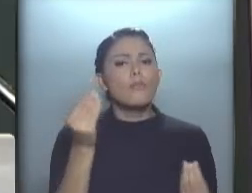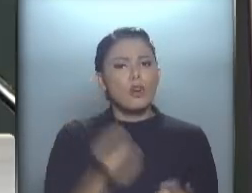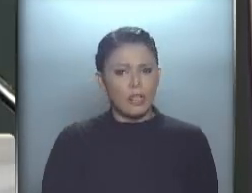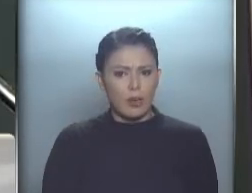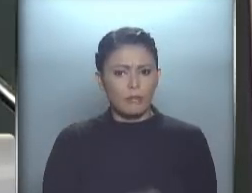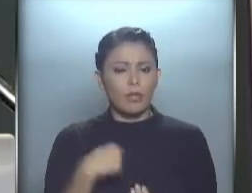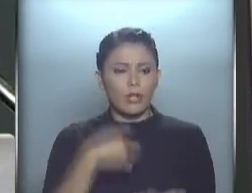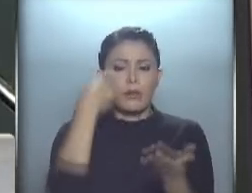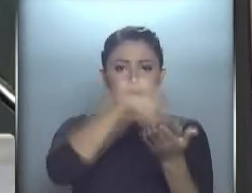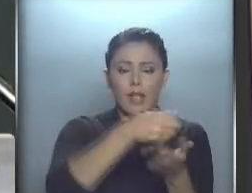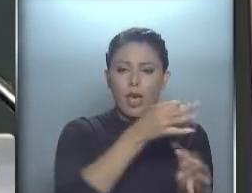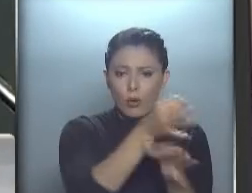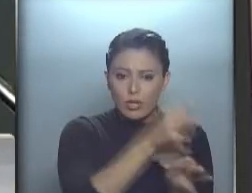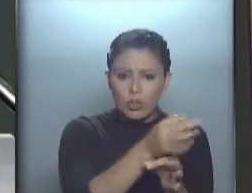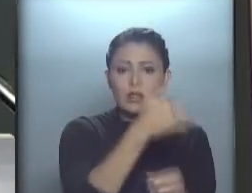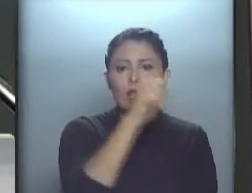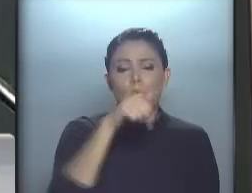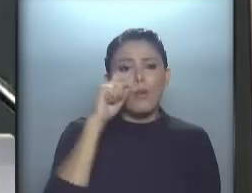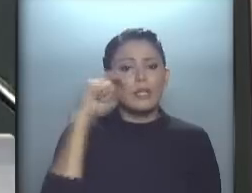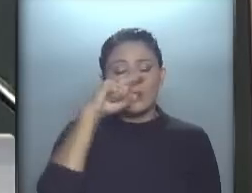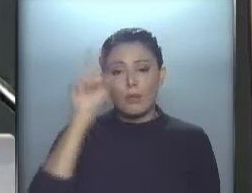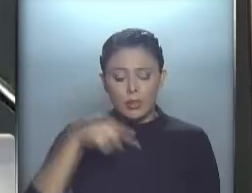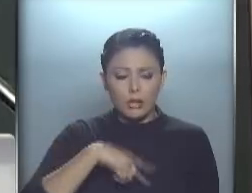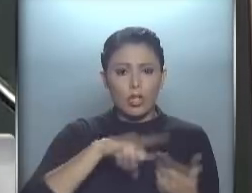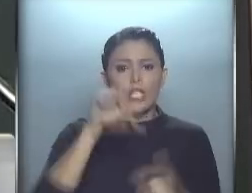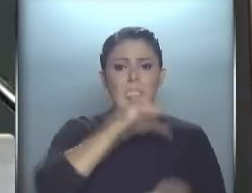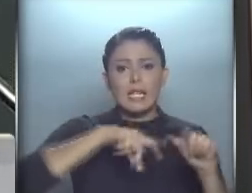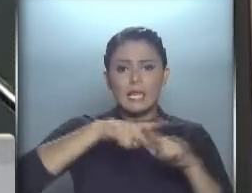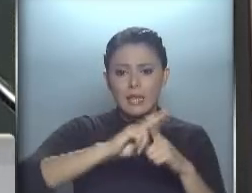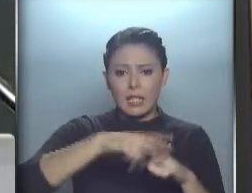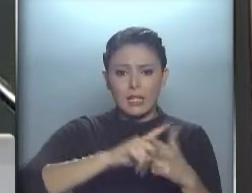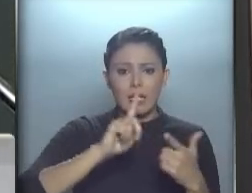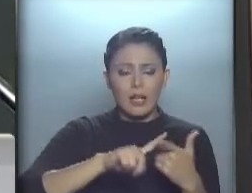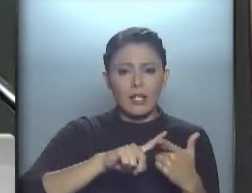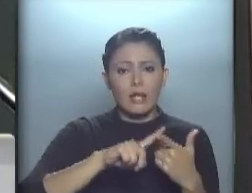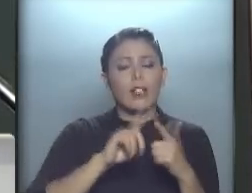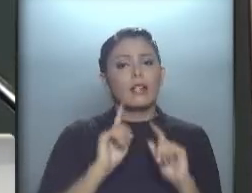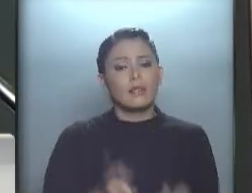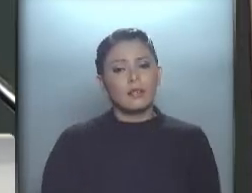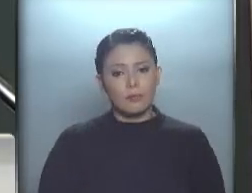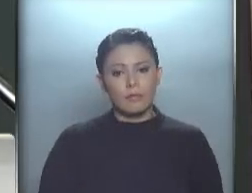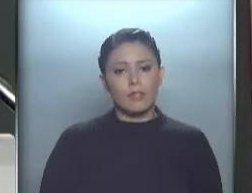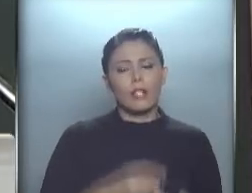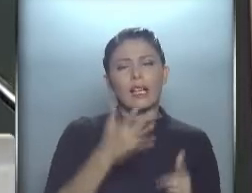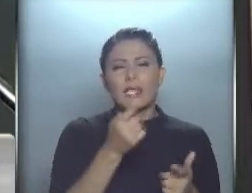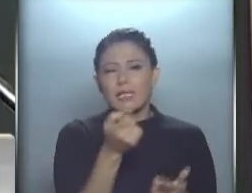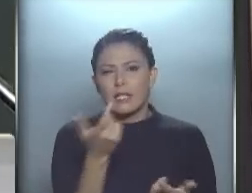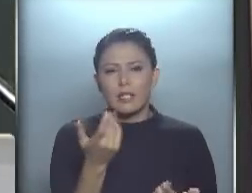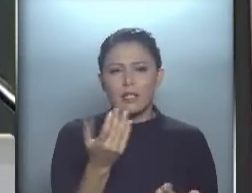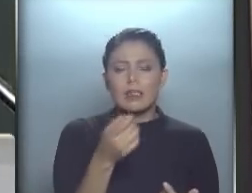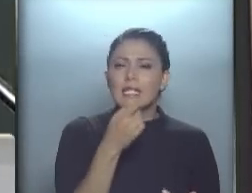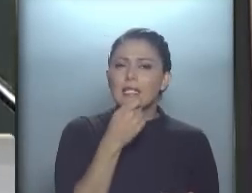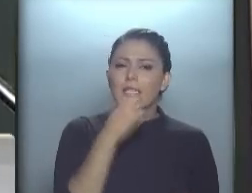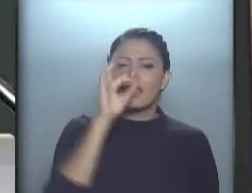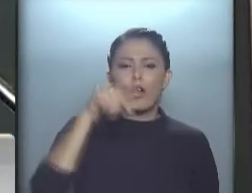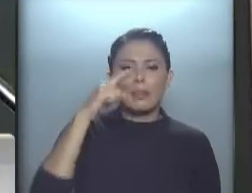invierte en educación 6,47 en ciencia y técnica que excede este medio punto casi si se toma